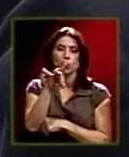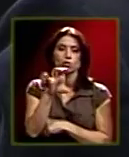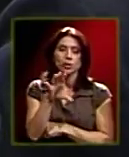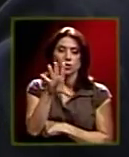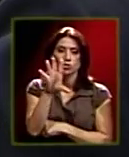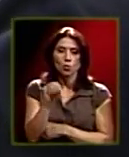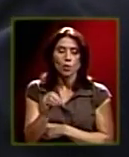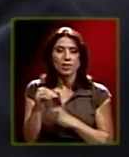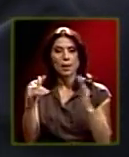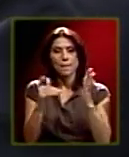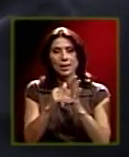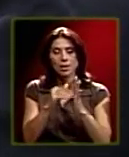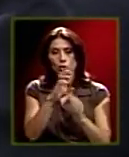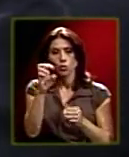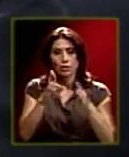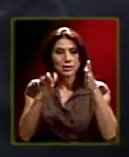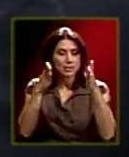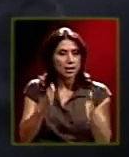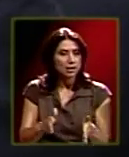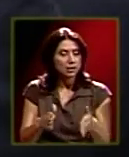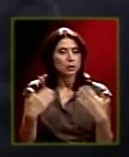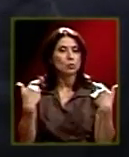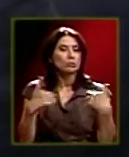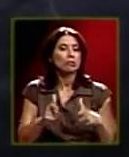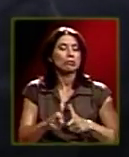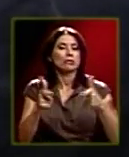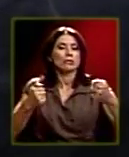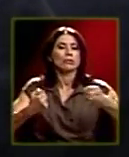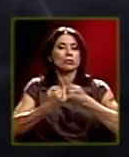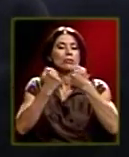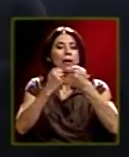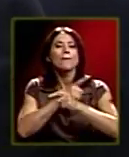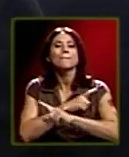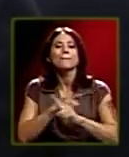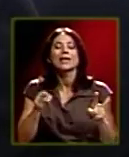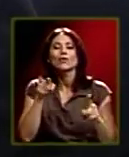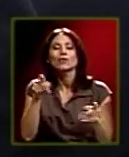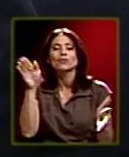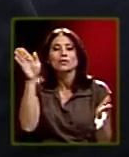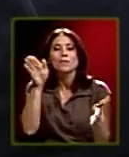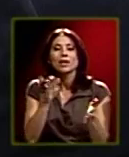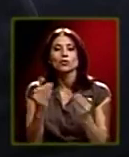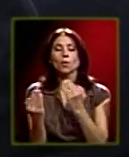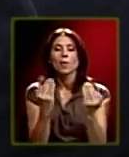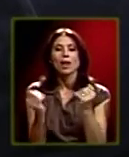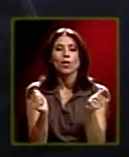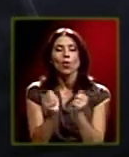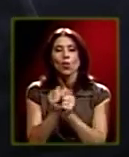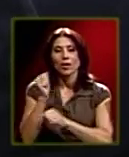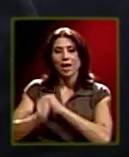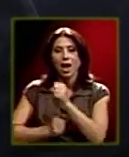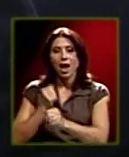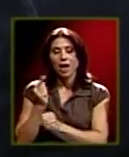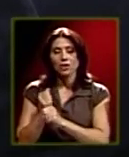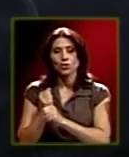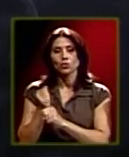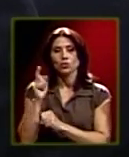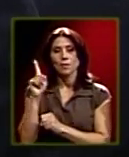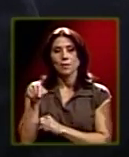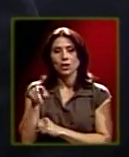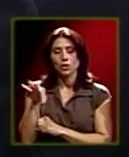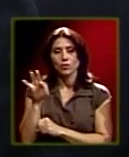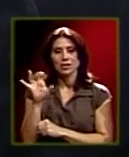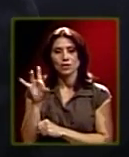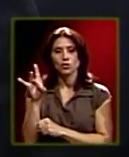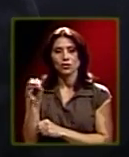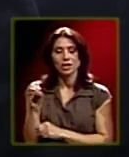mil costarricenses, es un reto enorme, pero es mucho menos que el 50% que tuvimos en los años 80. Entonces, tal vez el reto es